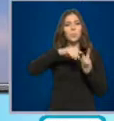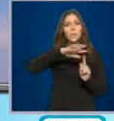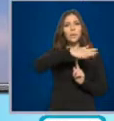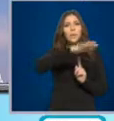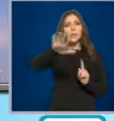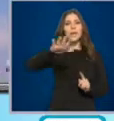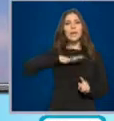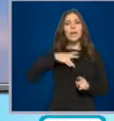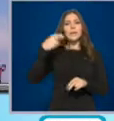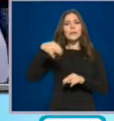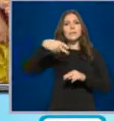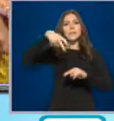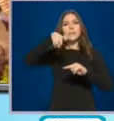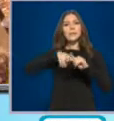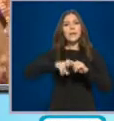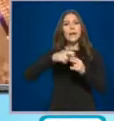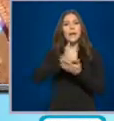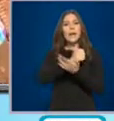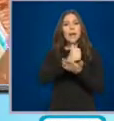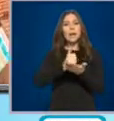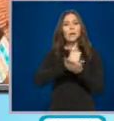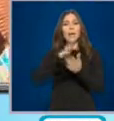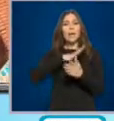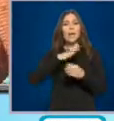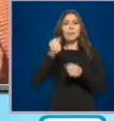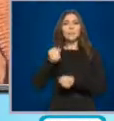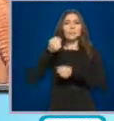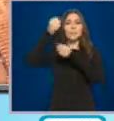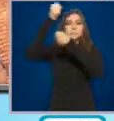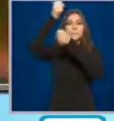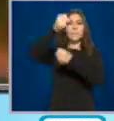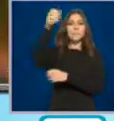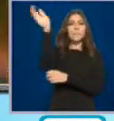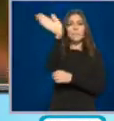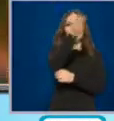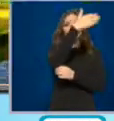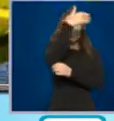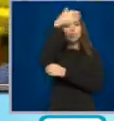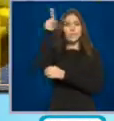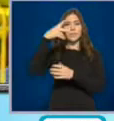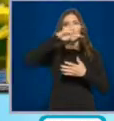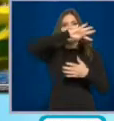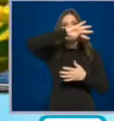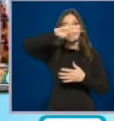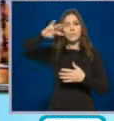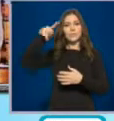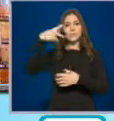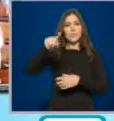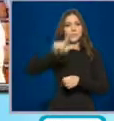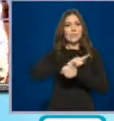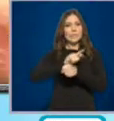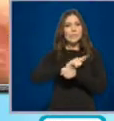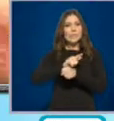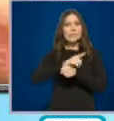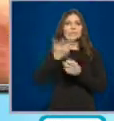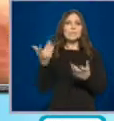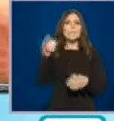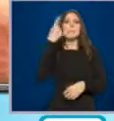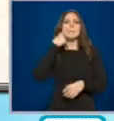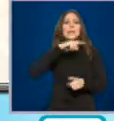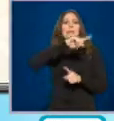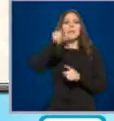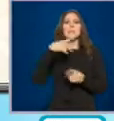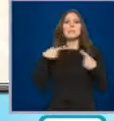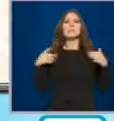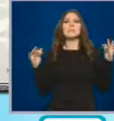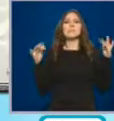gran bandera del orgullo gay, y ahí es donde realmente se reúne más esta comunidad, pues para conocerse, para integrarse, para, pues en fin, ¿no?